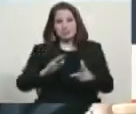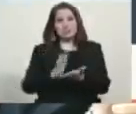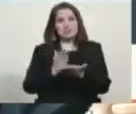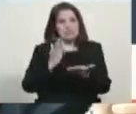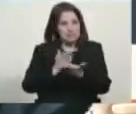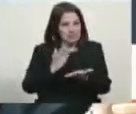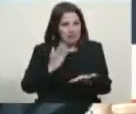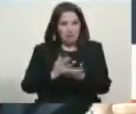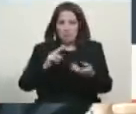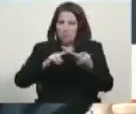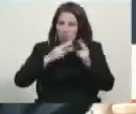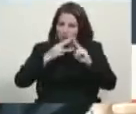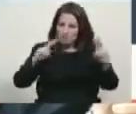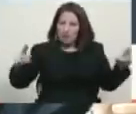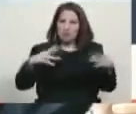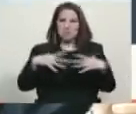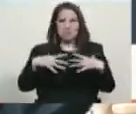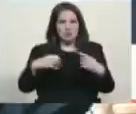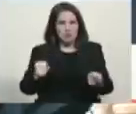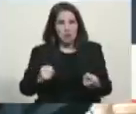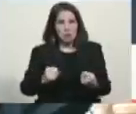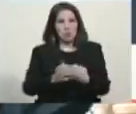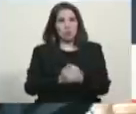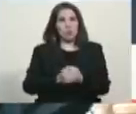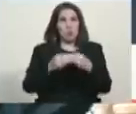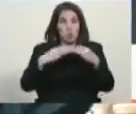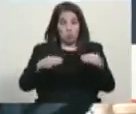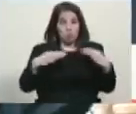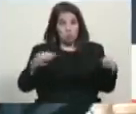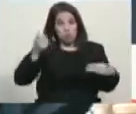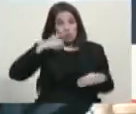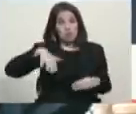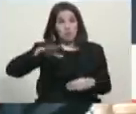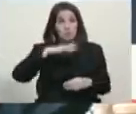Sigamos trabajando por la salud pública de nuestro pueblo.